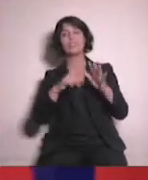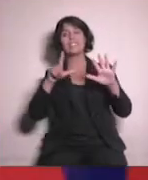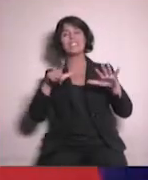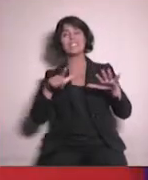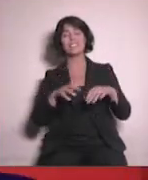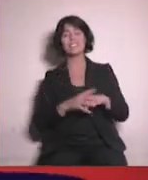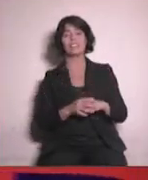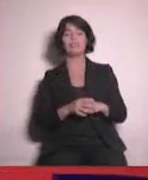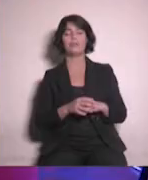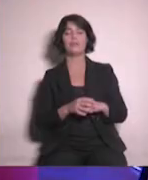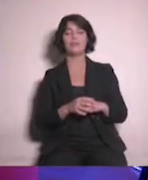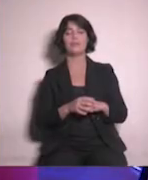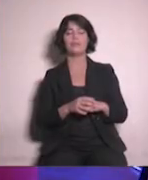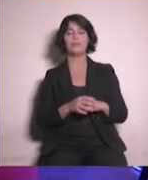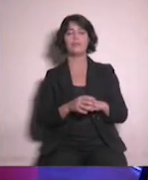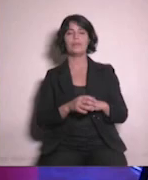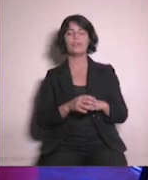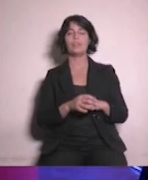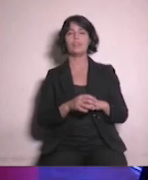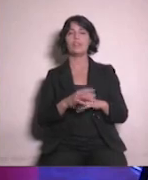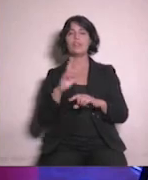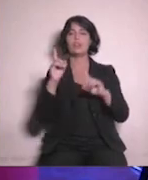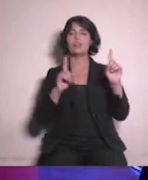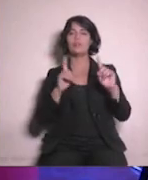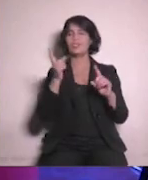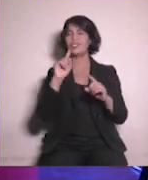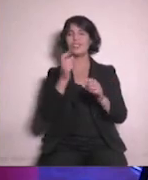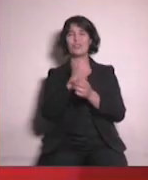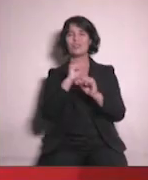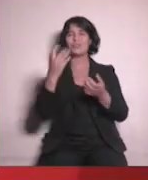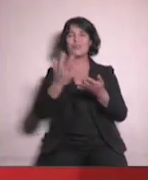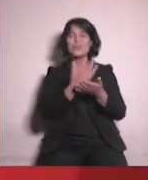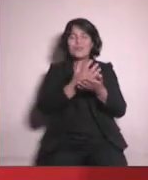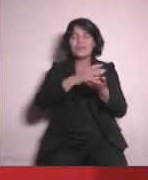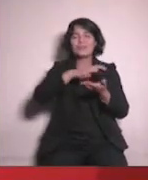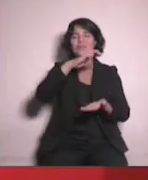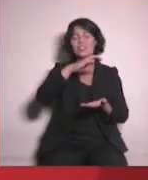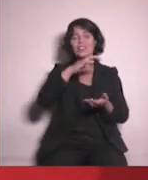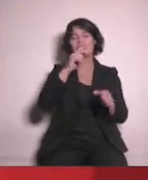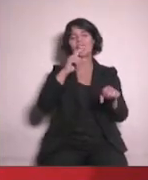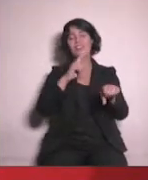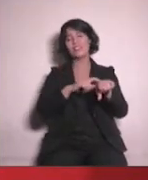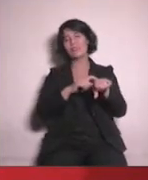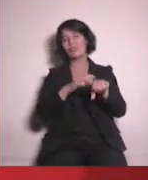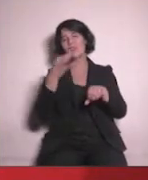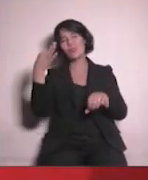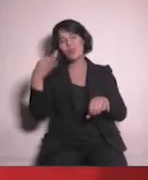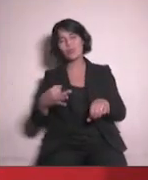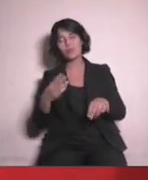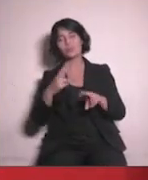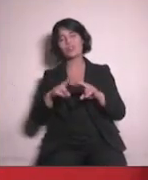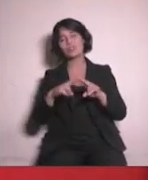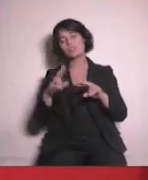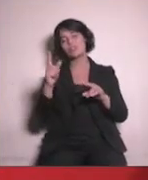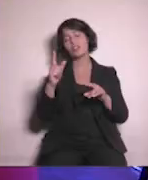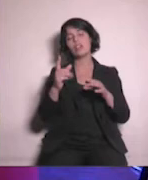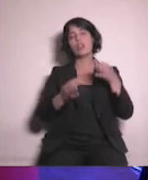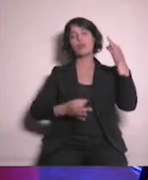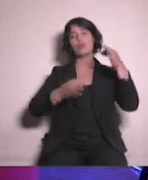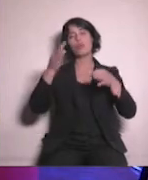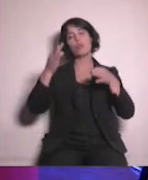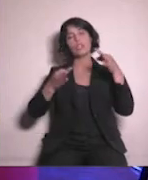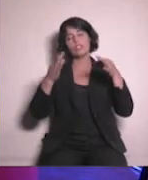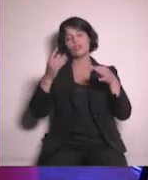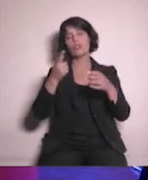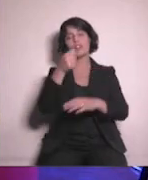2017 hubo algunas que no las pudimos recaudar en el tiempo razonable y tuvimos que iniciar juicios de cobranza.